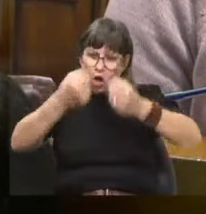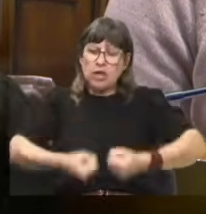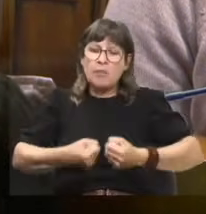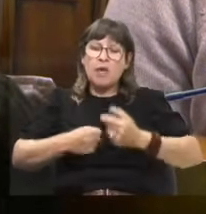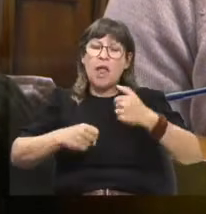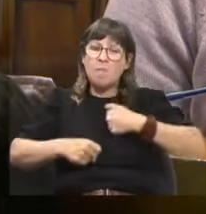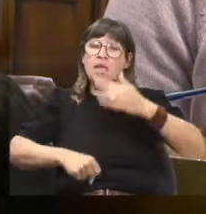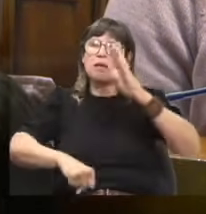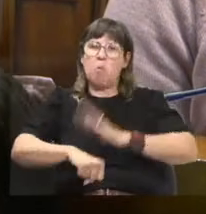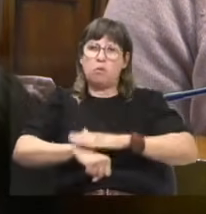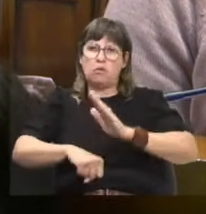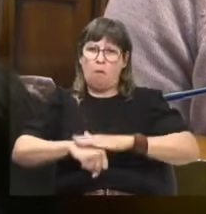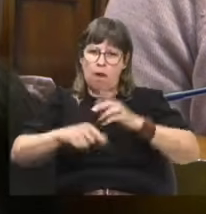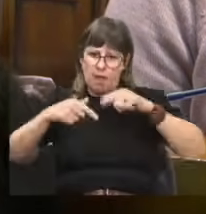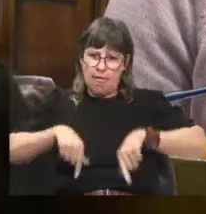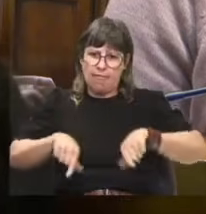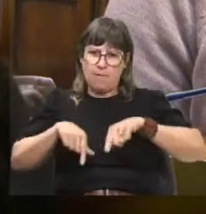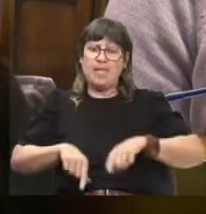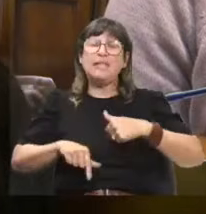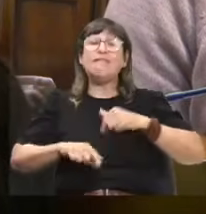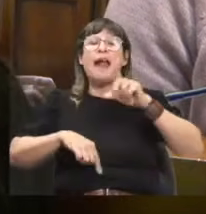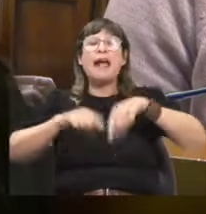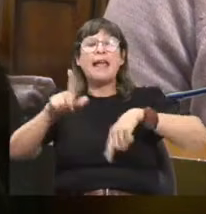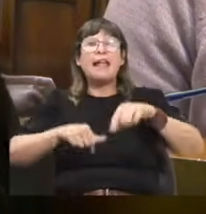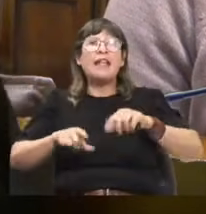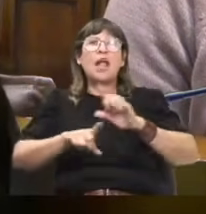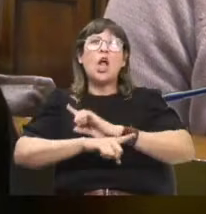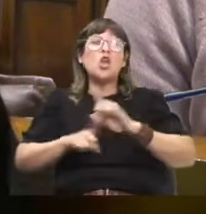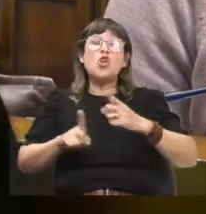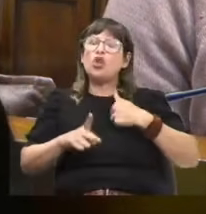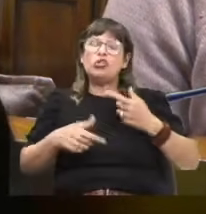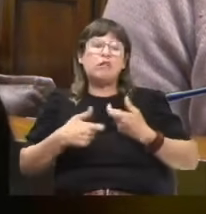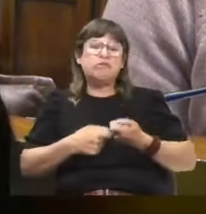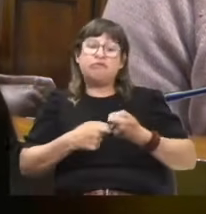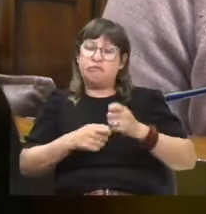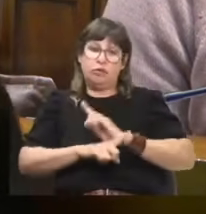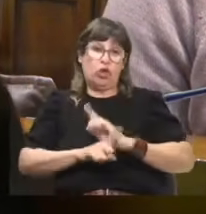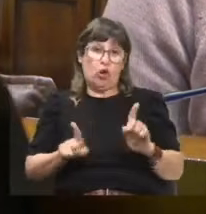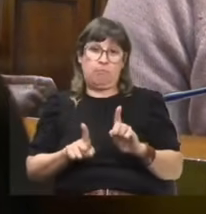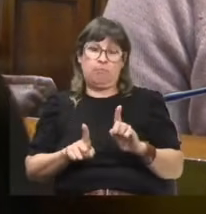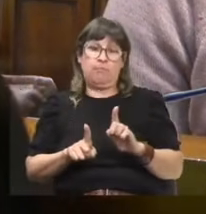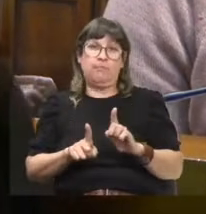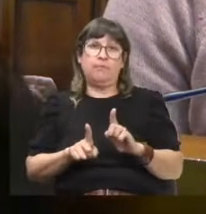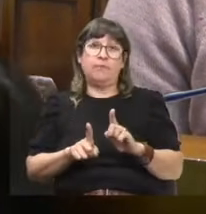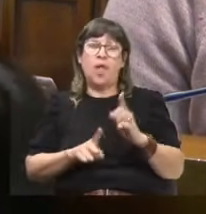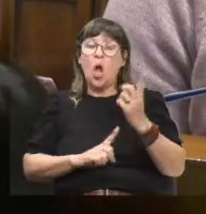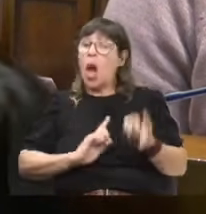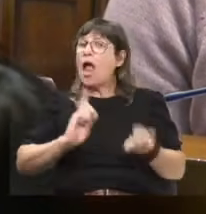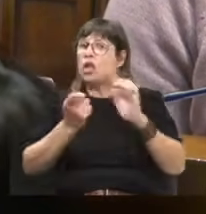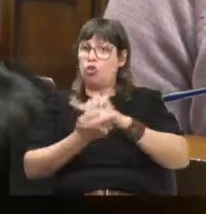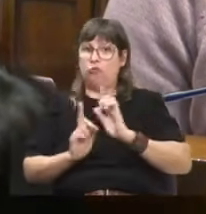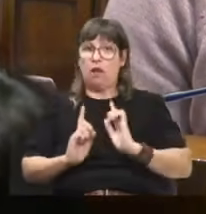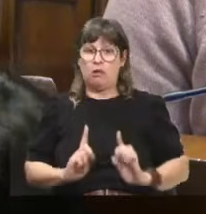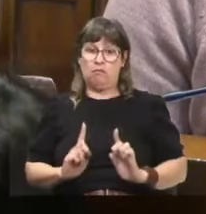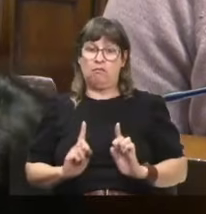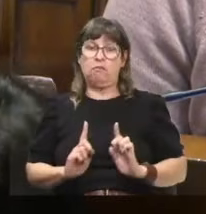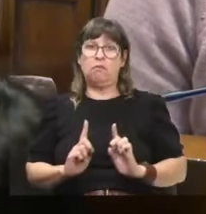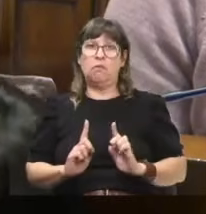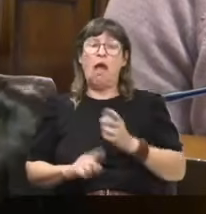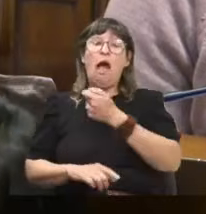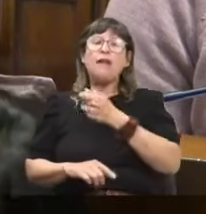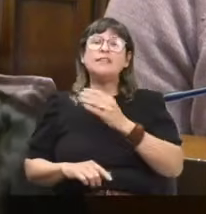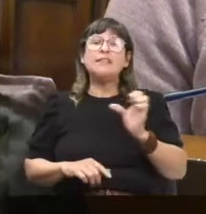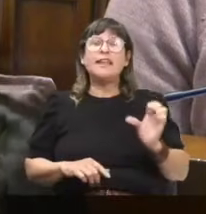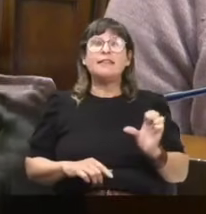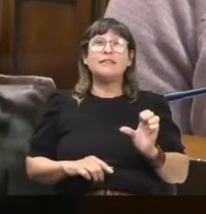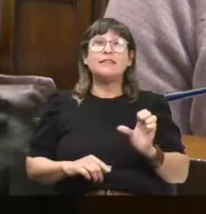ministra que la gestión no se vio afectada. Muy por el contrario. ACE